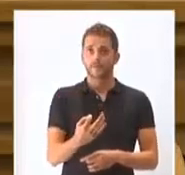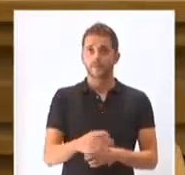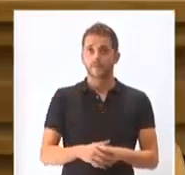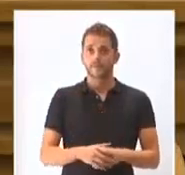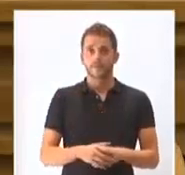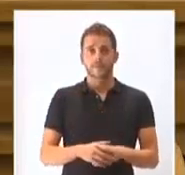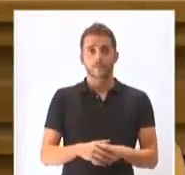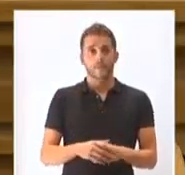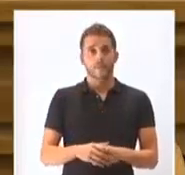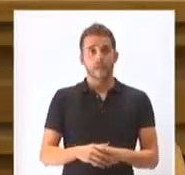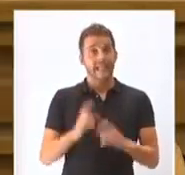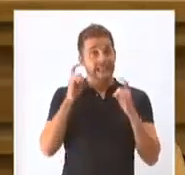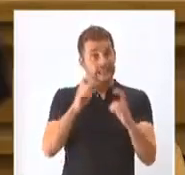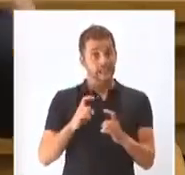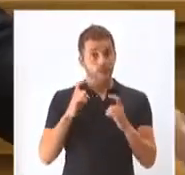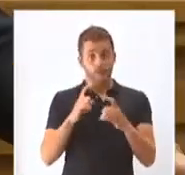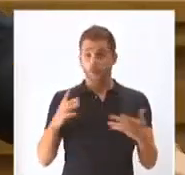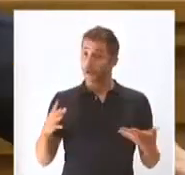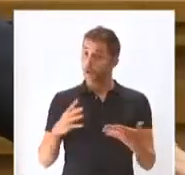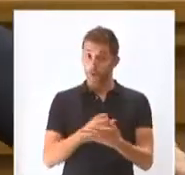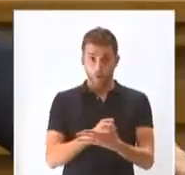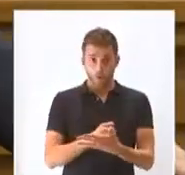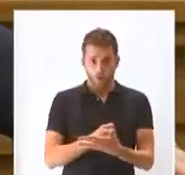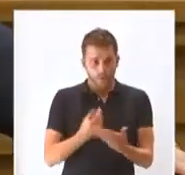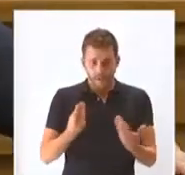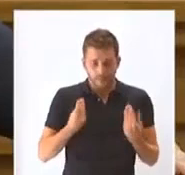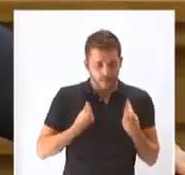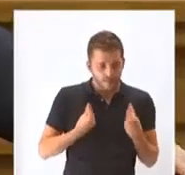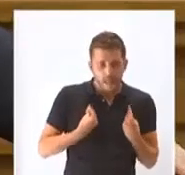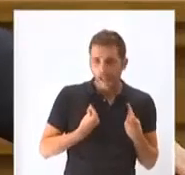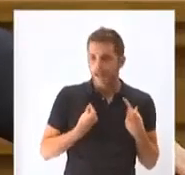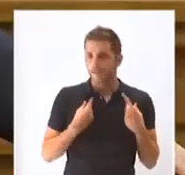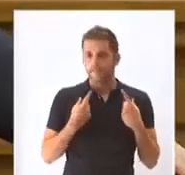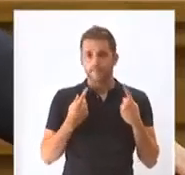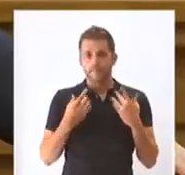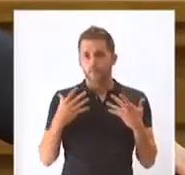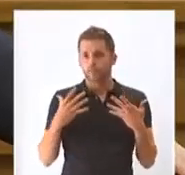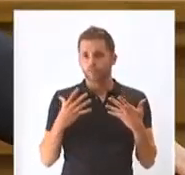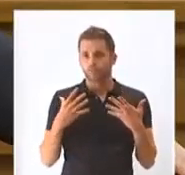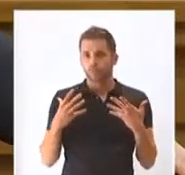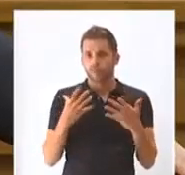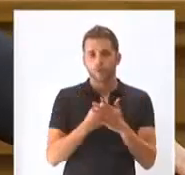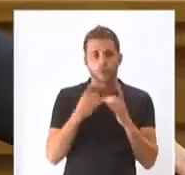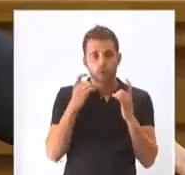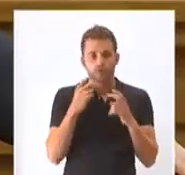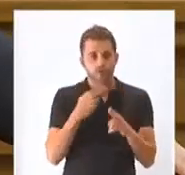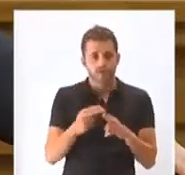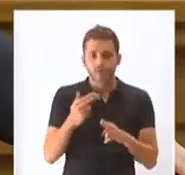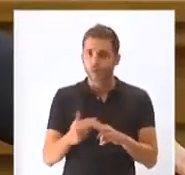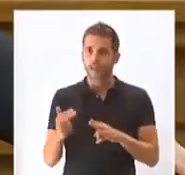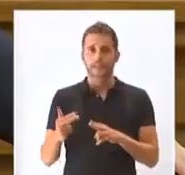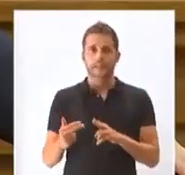todo el esfuerzo que en mi vida me puede suponer y todos los sinsabores la política